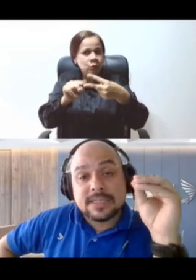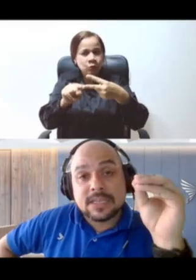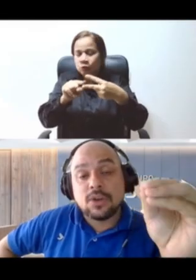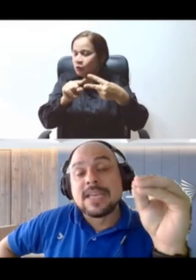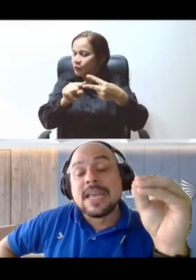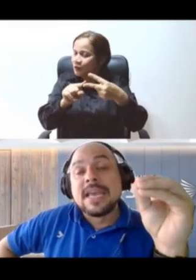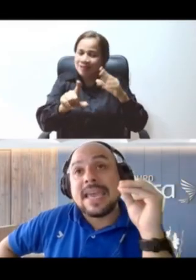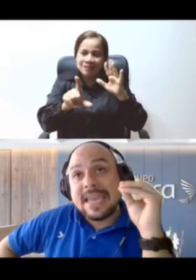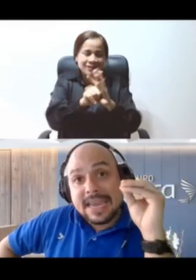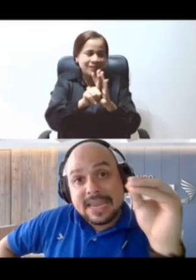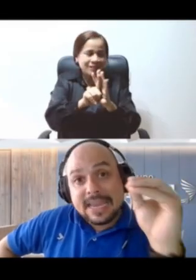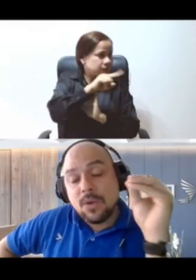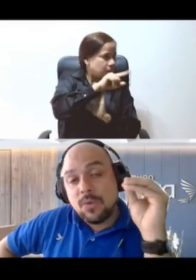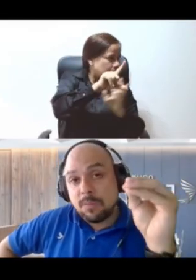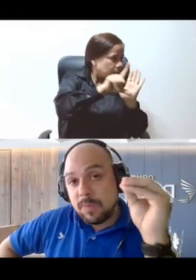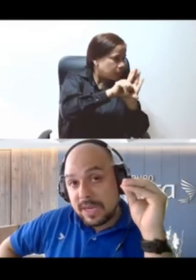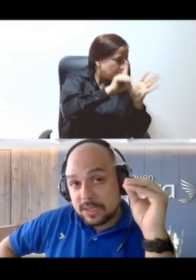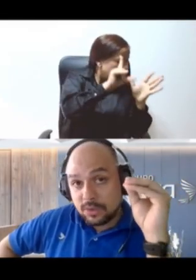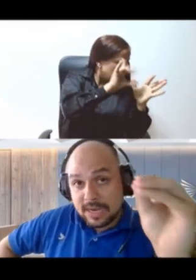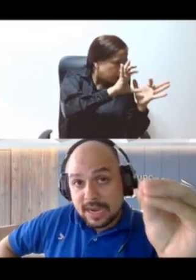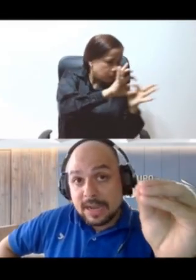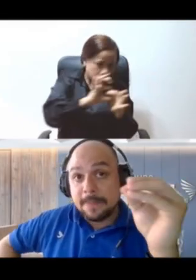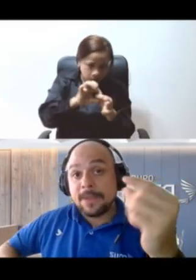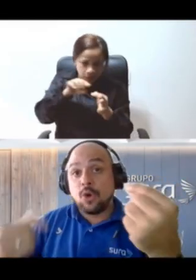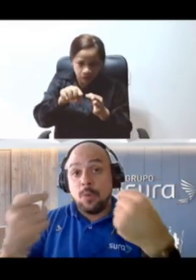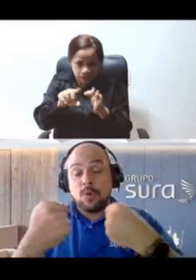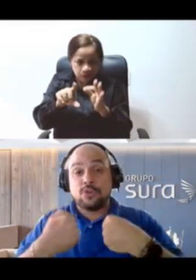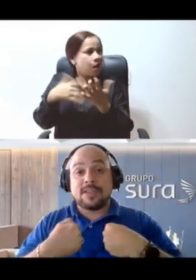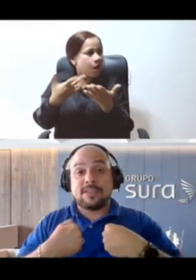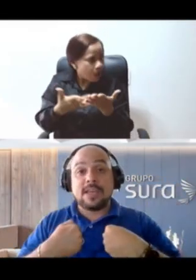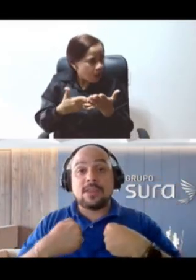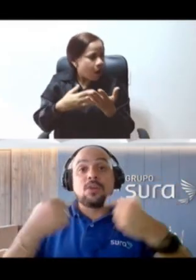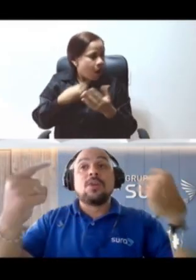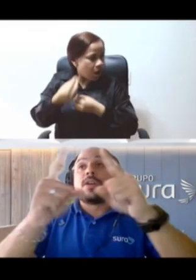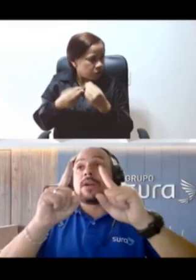esas materializaciones que generen una implicación legal.